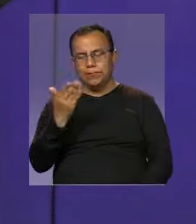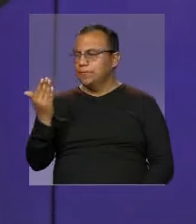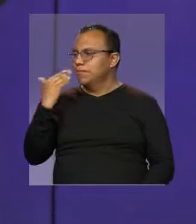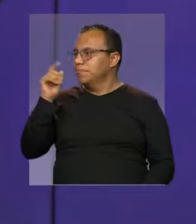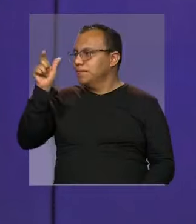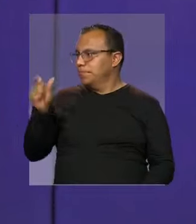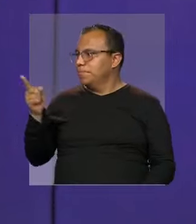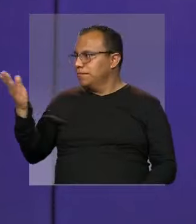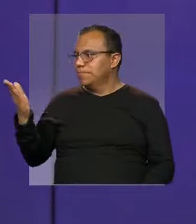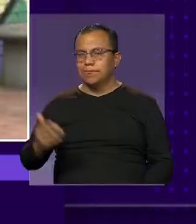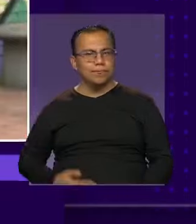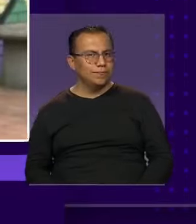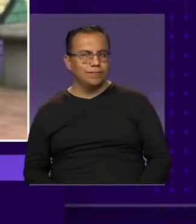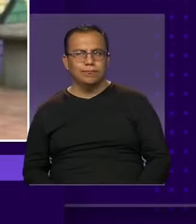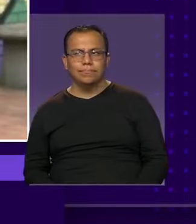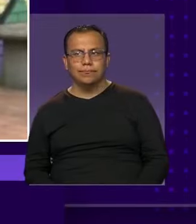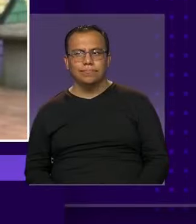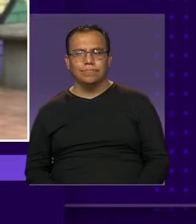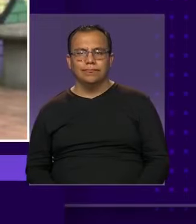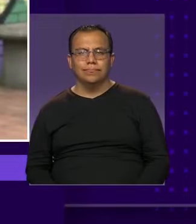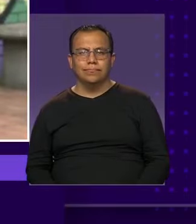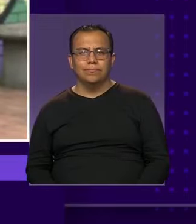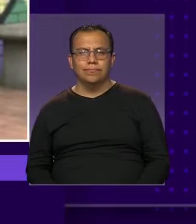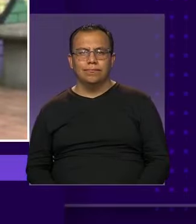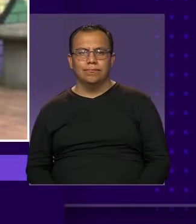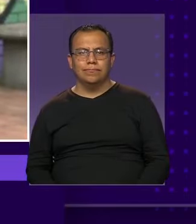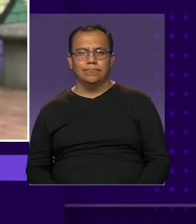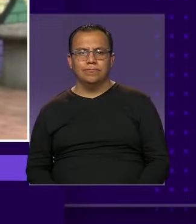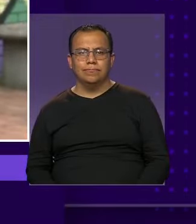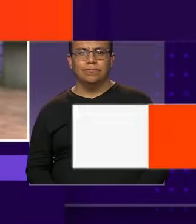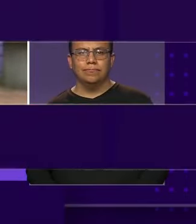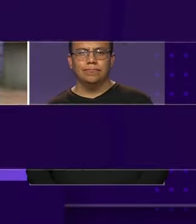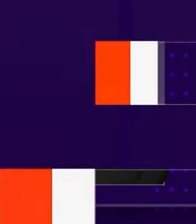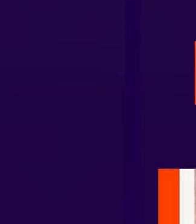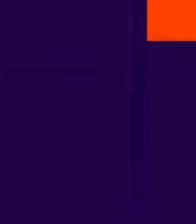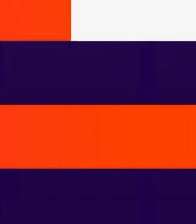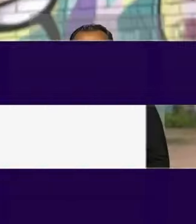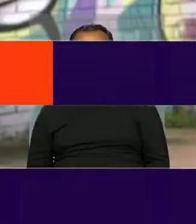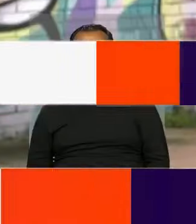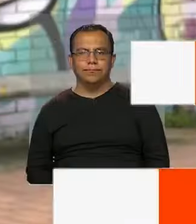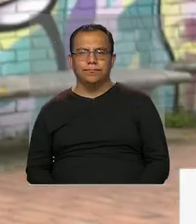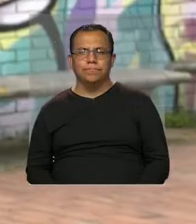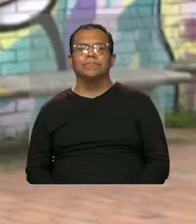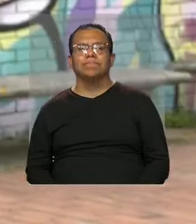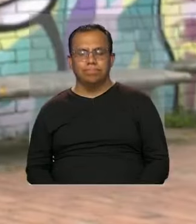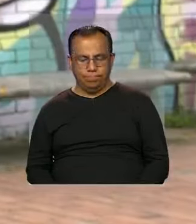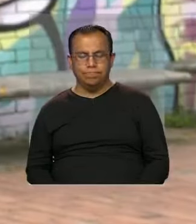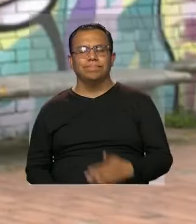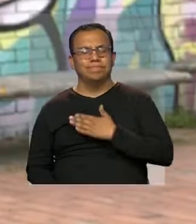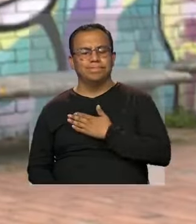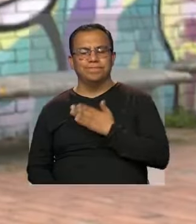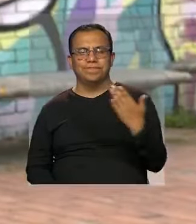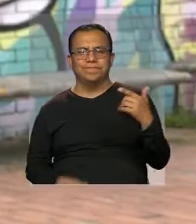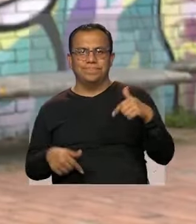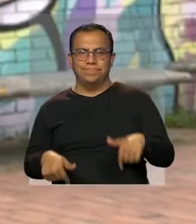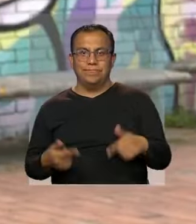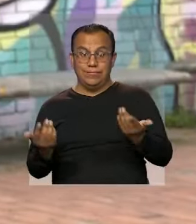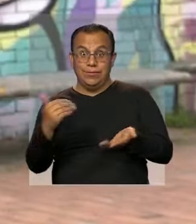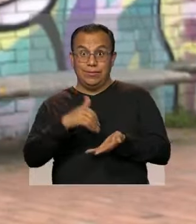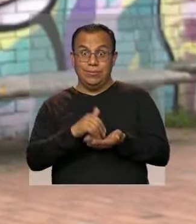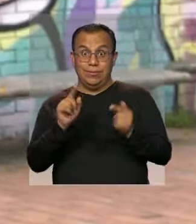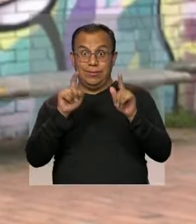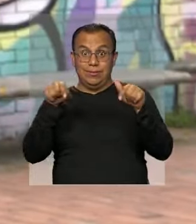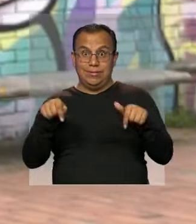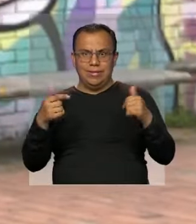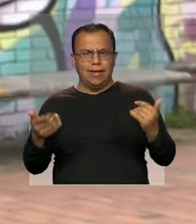Velázquez, adelante. Es un gusto para mí saludarlos nuevamente